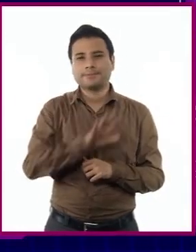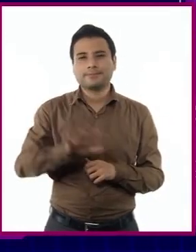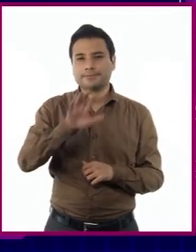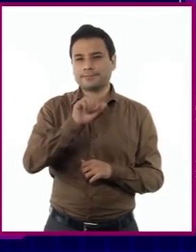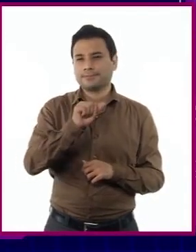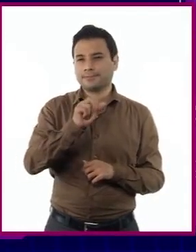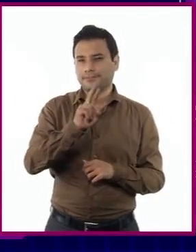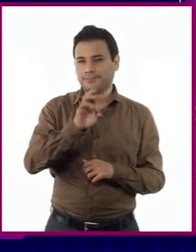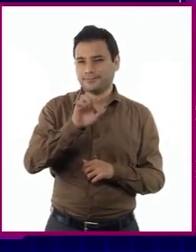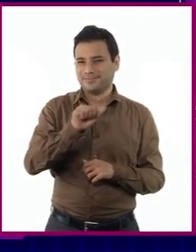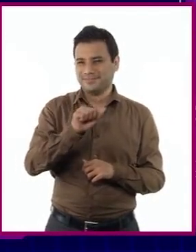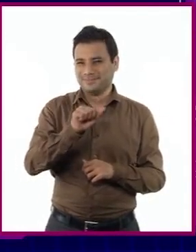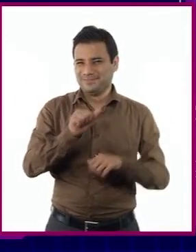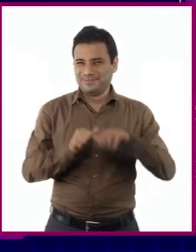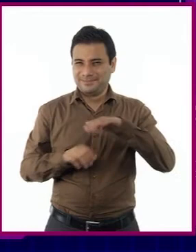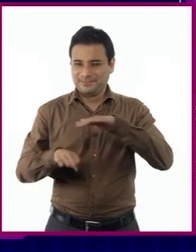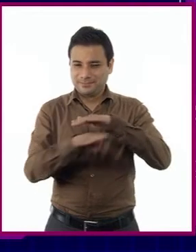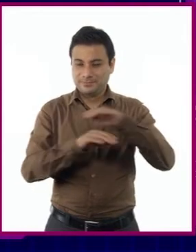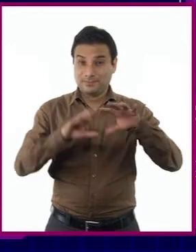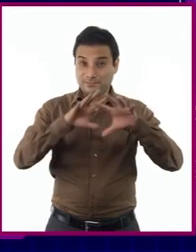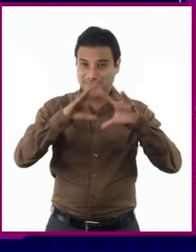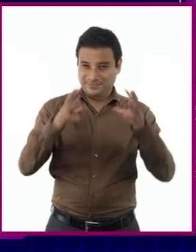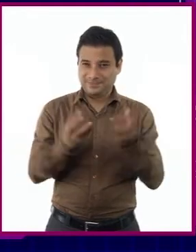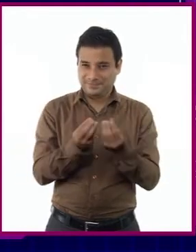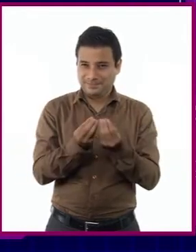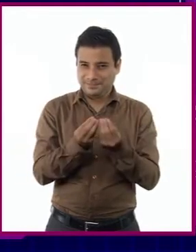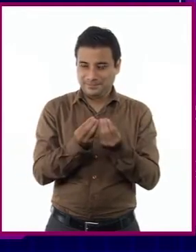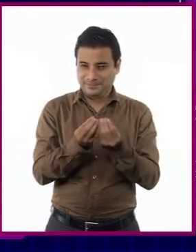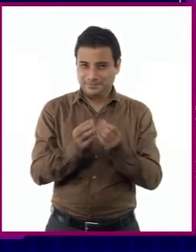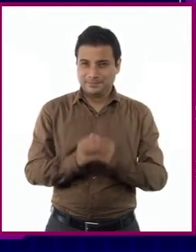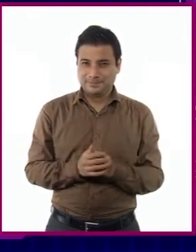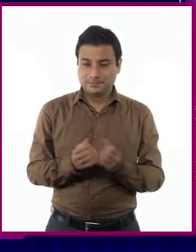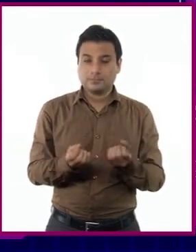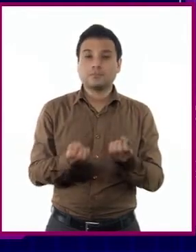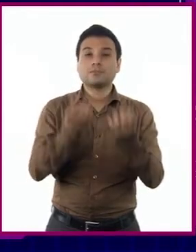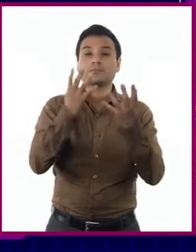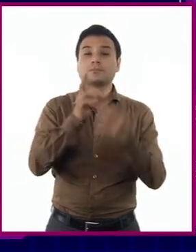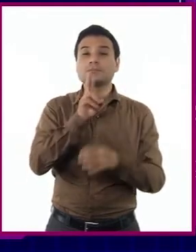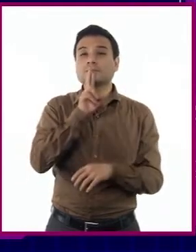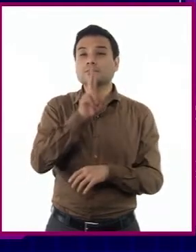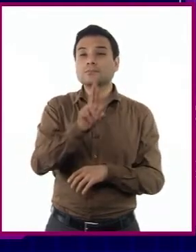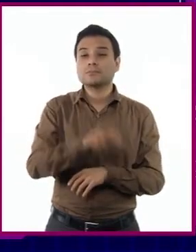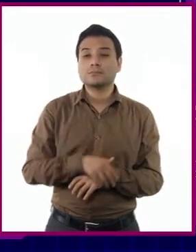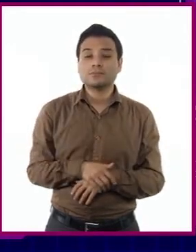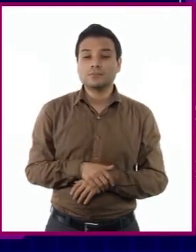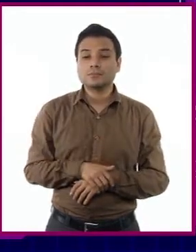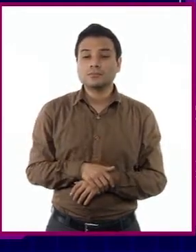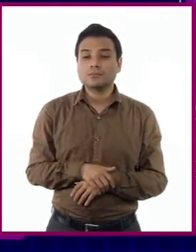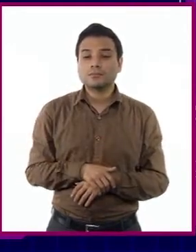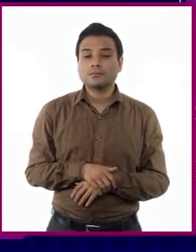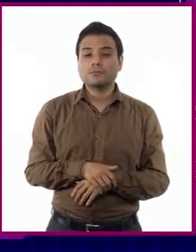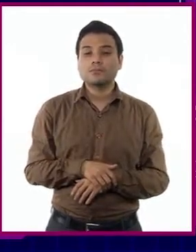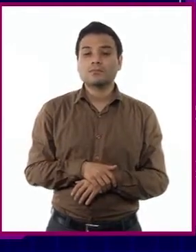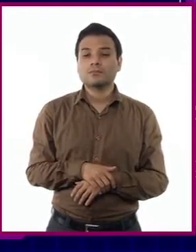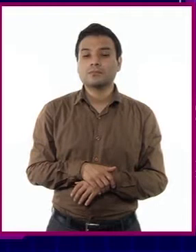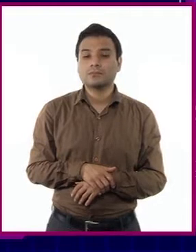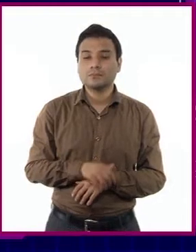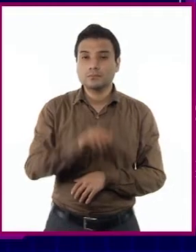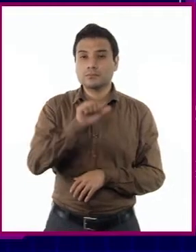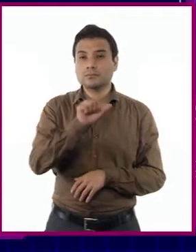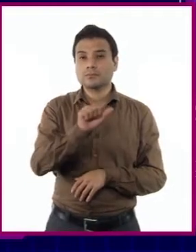de los prismas triangulares rectos es igual al valor del área de la base del prisma